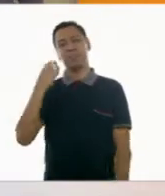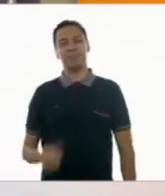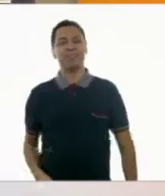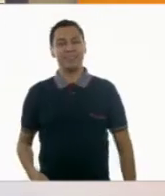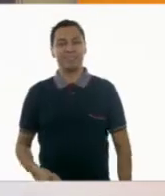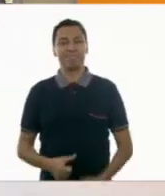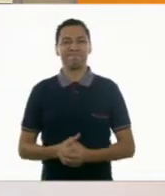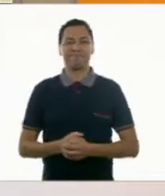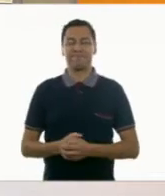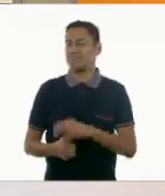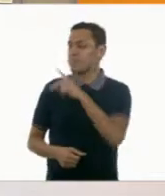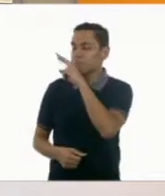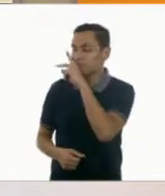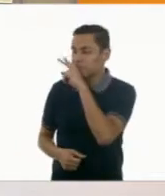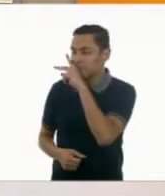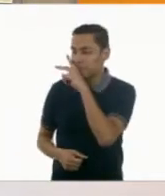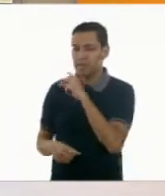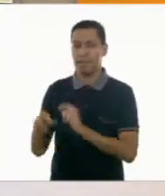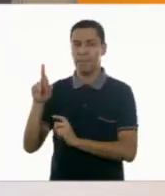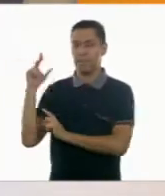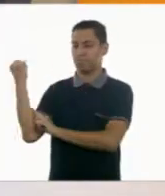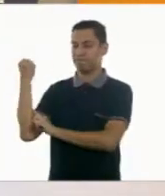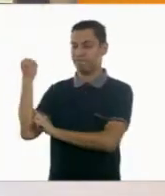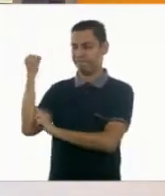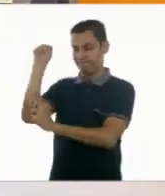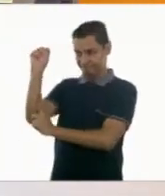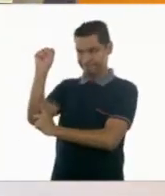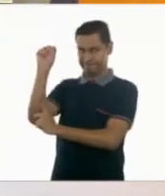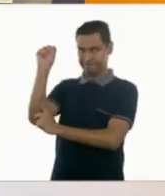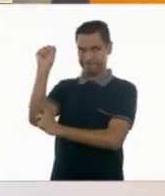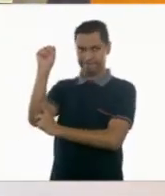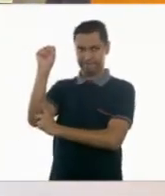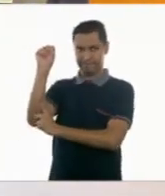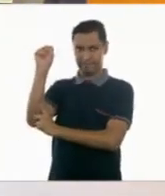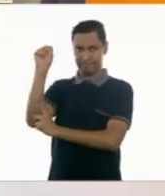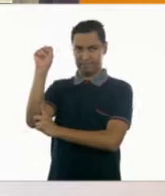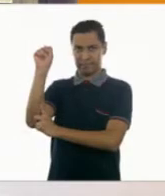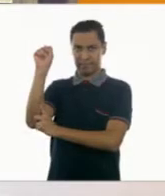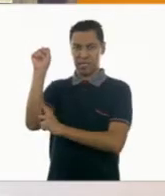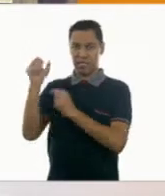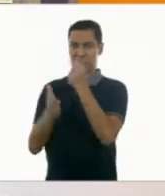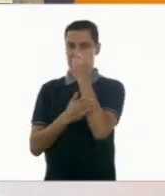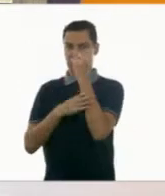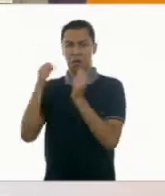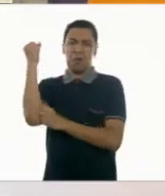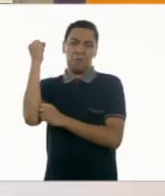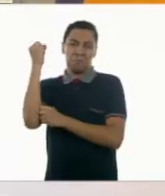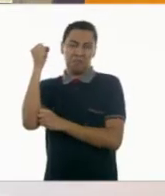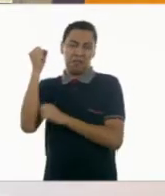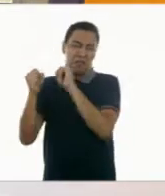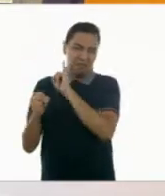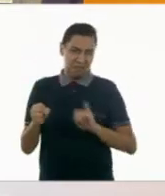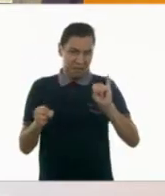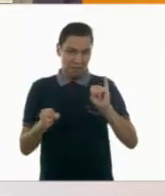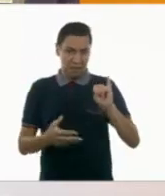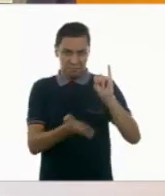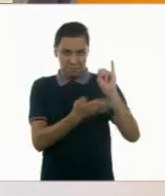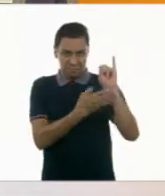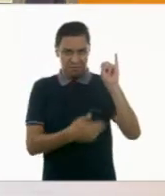Uy, no ¿sí? te preocupes. De frente. De frente. De frente con tu mano menos hábil. La izquierda. Ok.